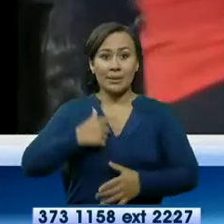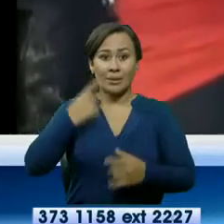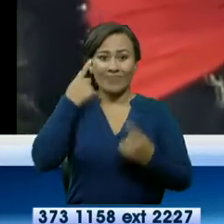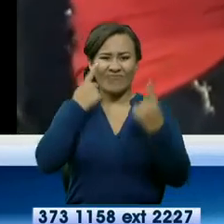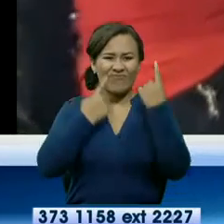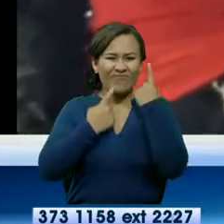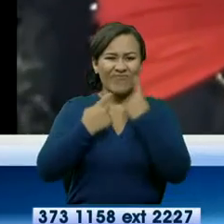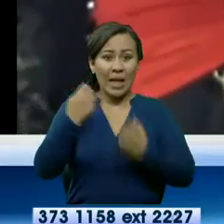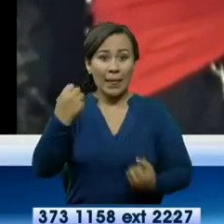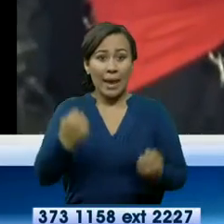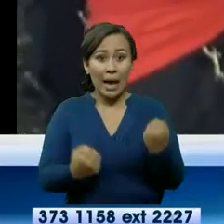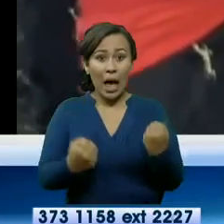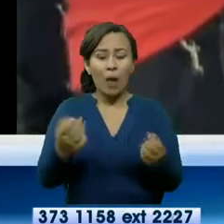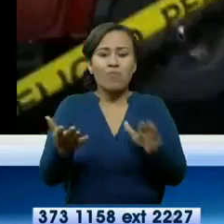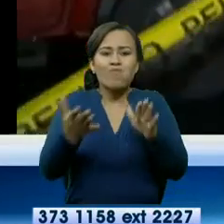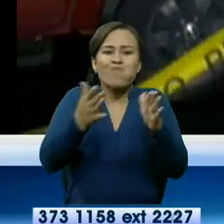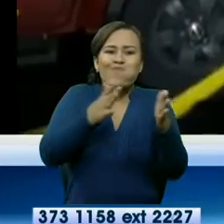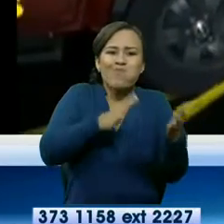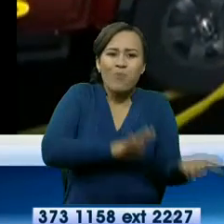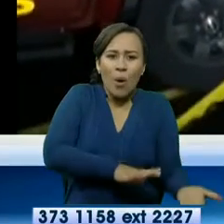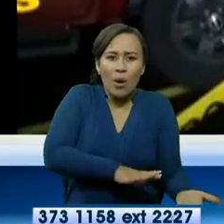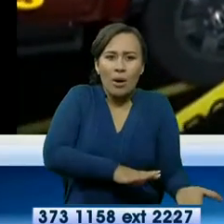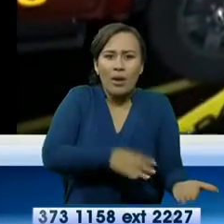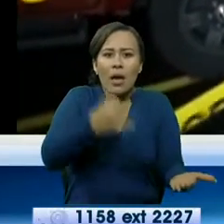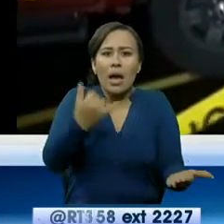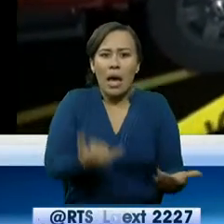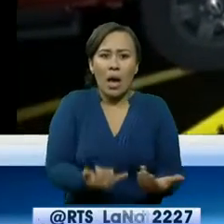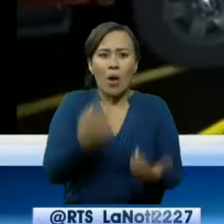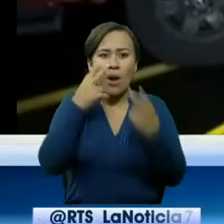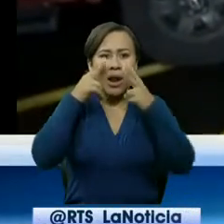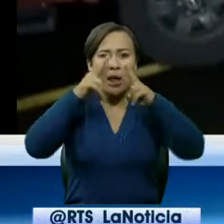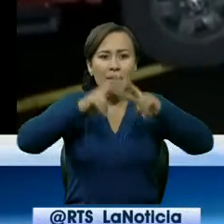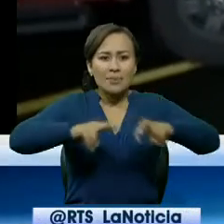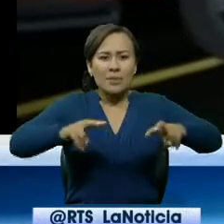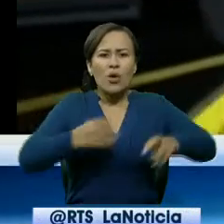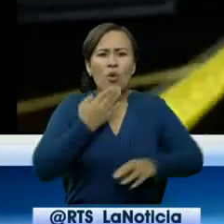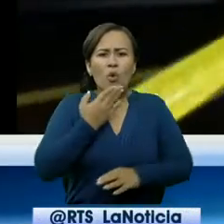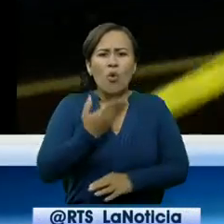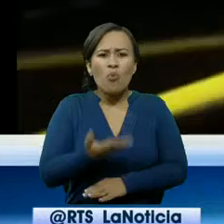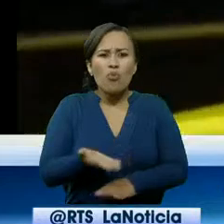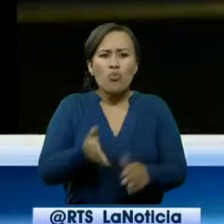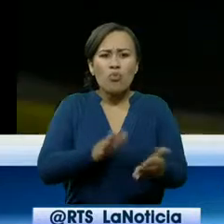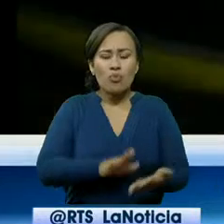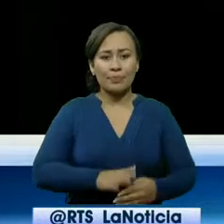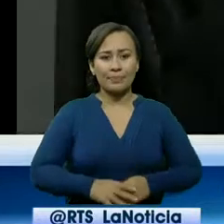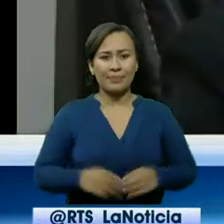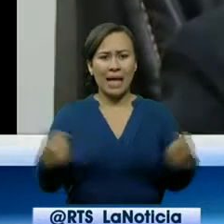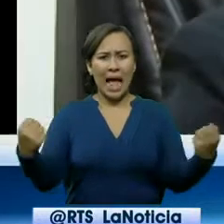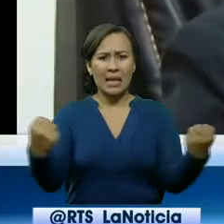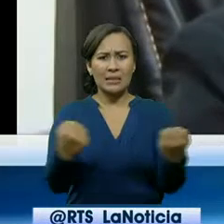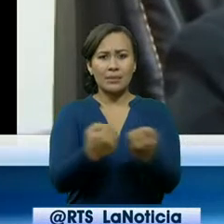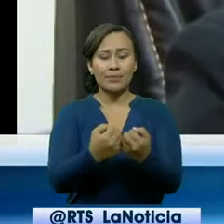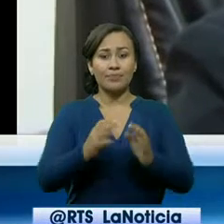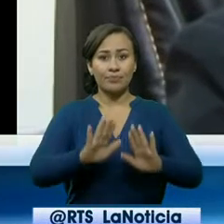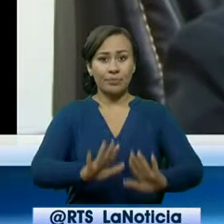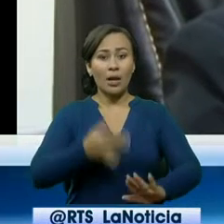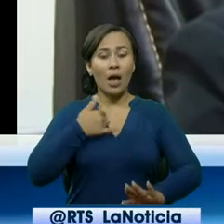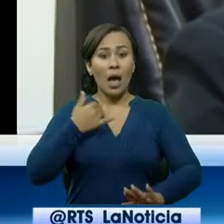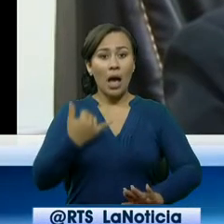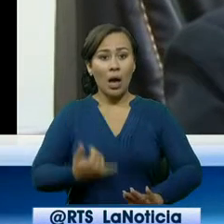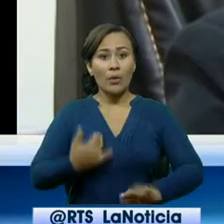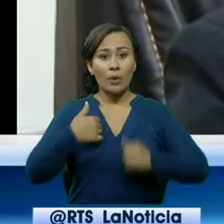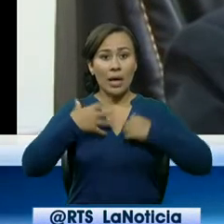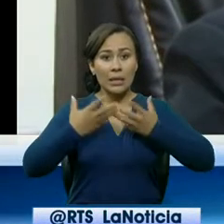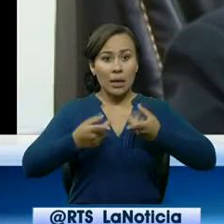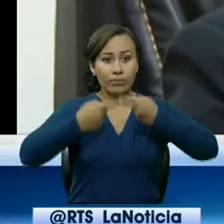auto fallecieron al instante. Aún se investigan las causas del percance. Sí quiero manifestar en esta